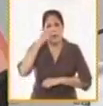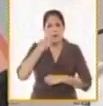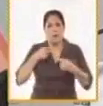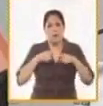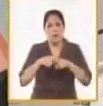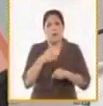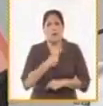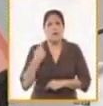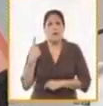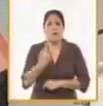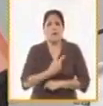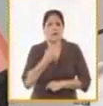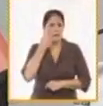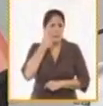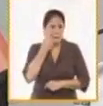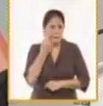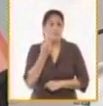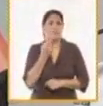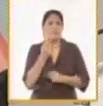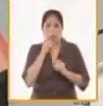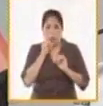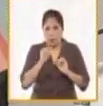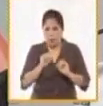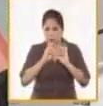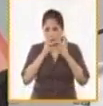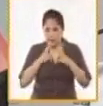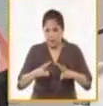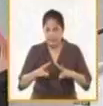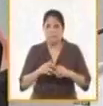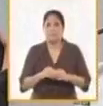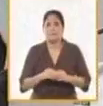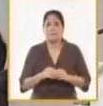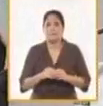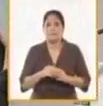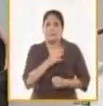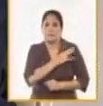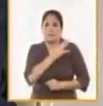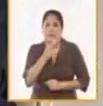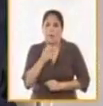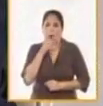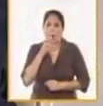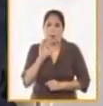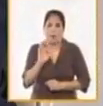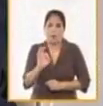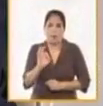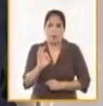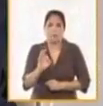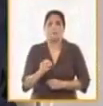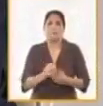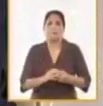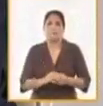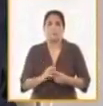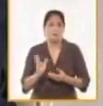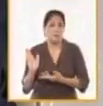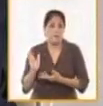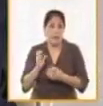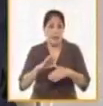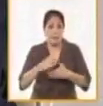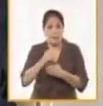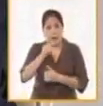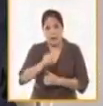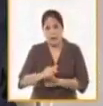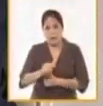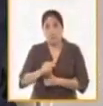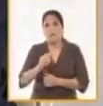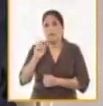pudieron leer en nuestra nota de prensa, el excelentísimo señor Orlando Miguel Maneiro Gaspar, embajador de la República